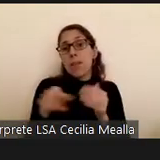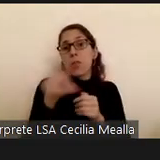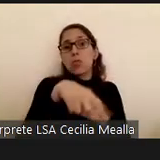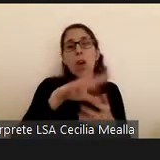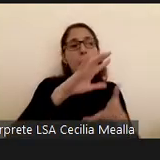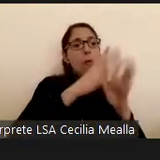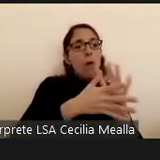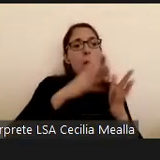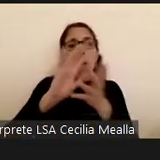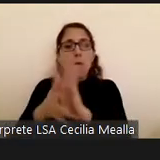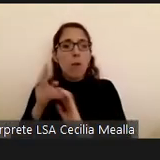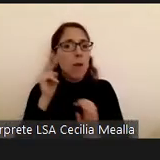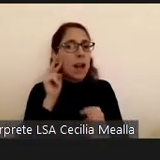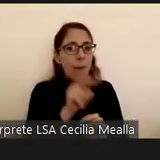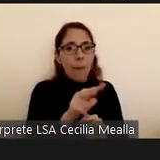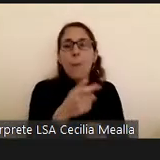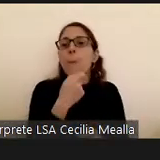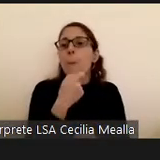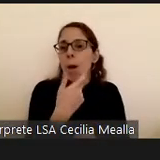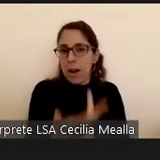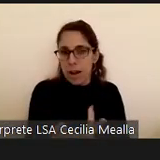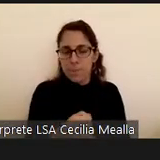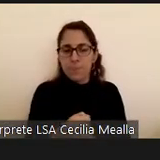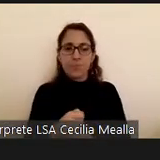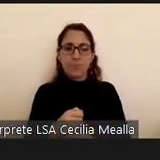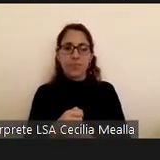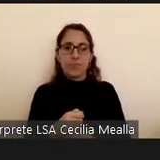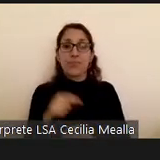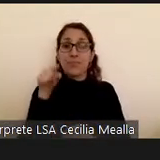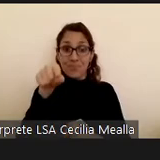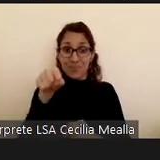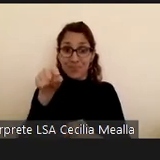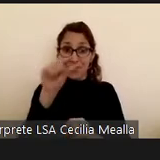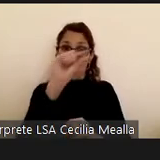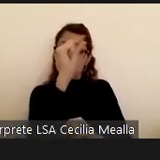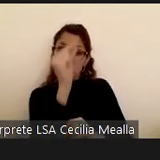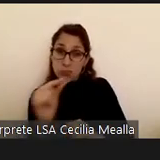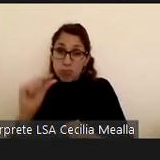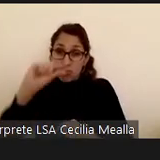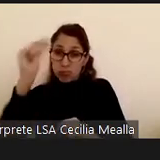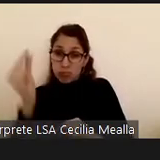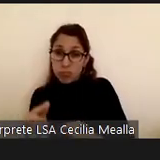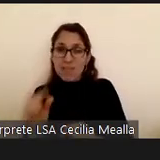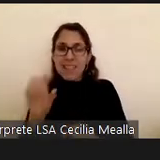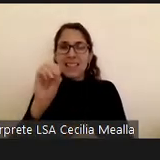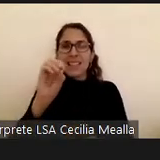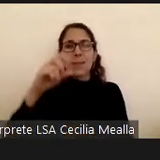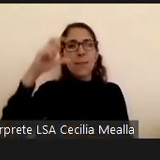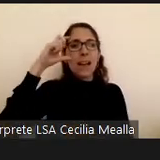Por ejemplo, acá, estas son bacterias esporuladas. Estos blancos son